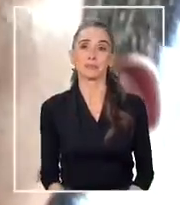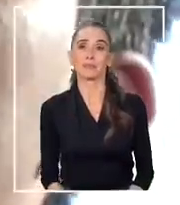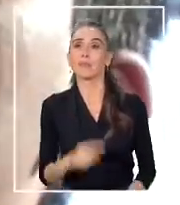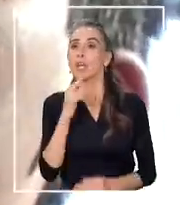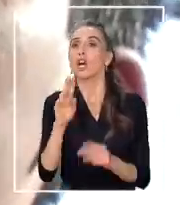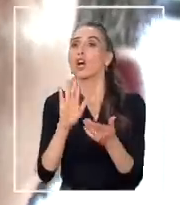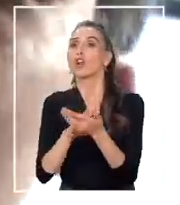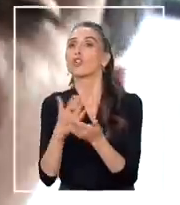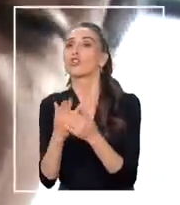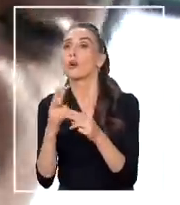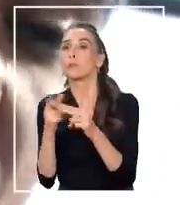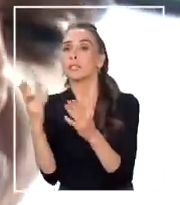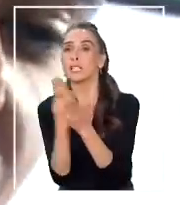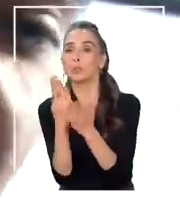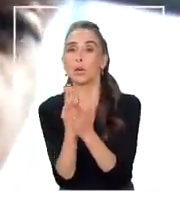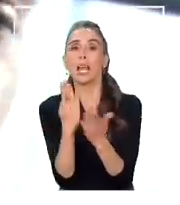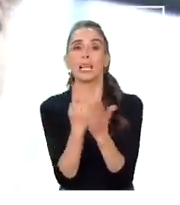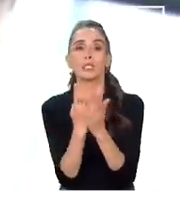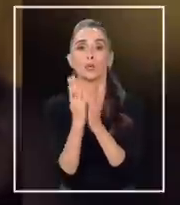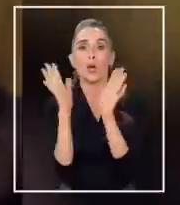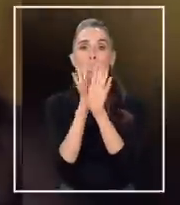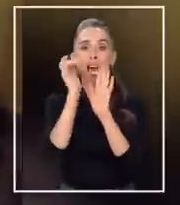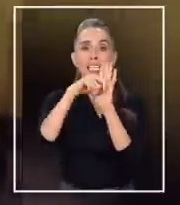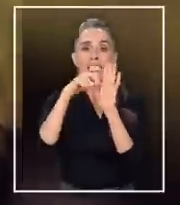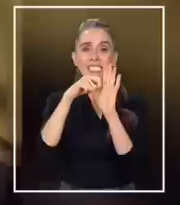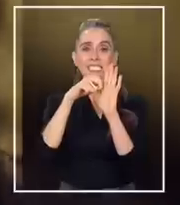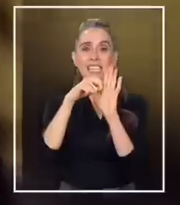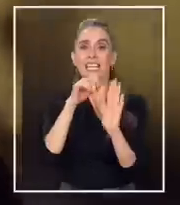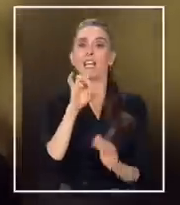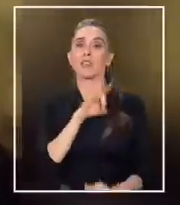¿Cómo se llama su escuela? Mi escuela se llama Escuela de Cine de Chile.